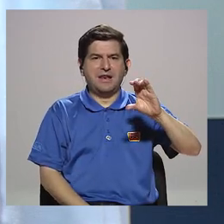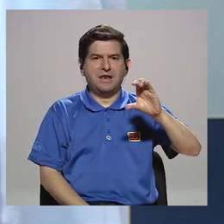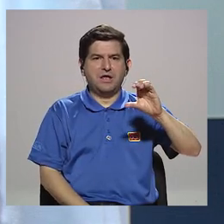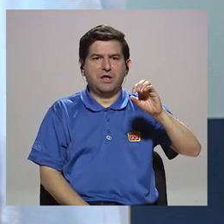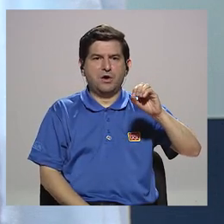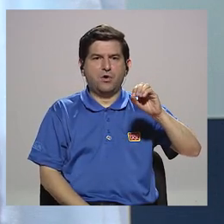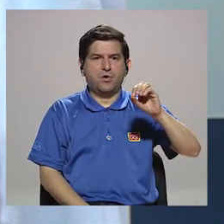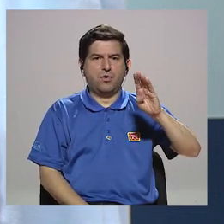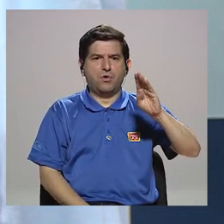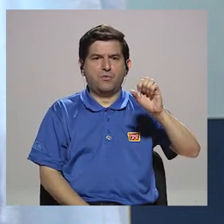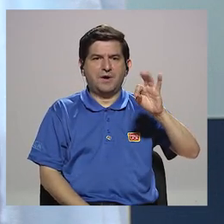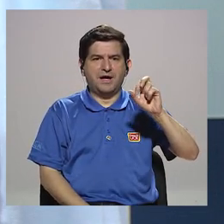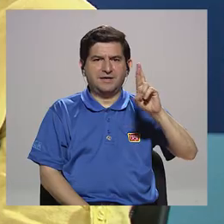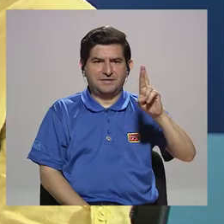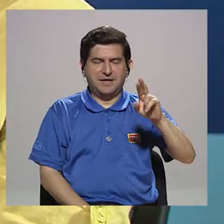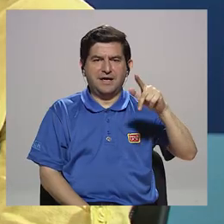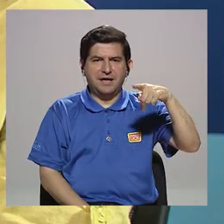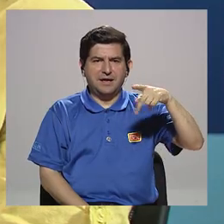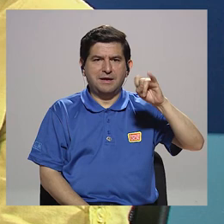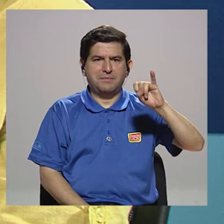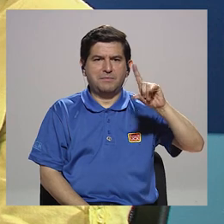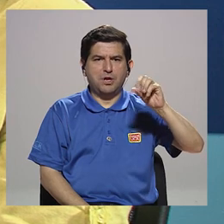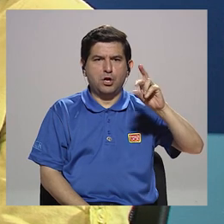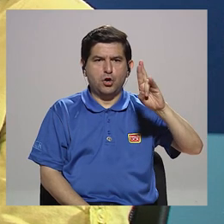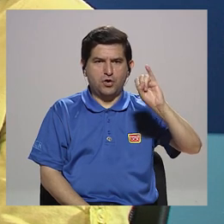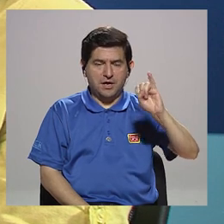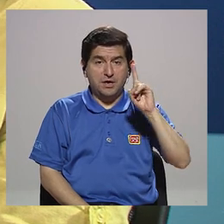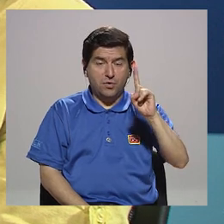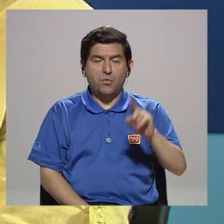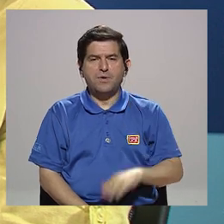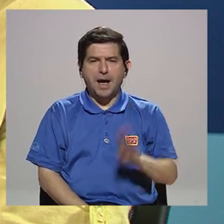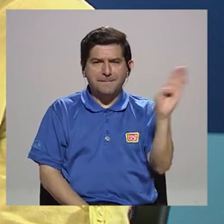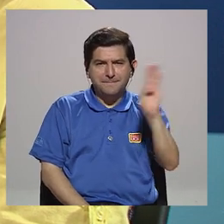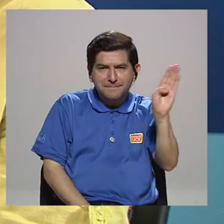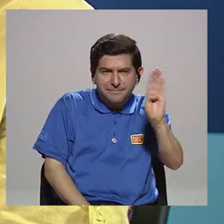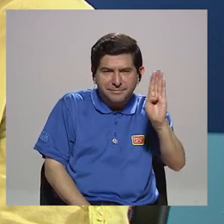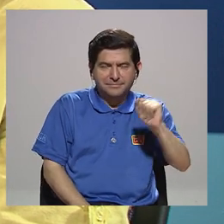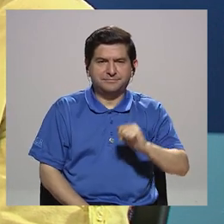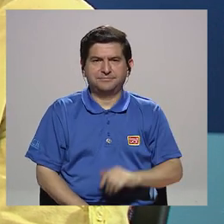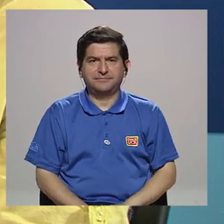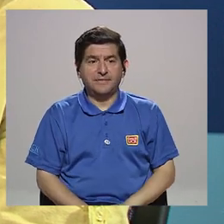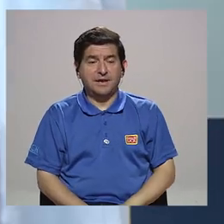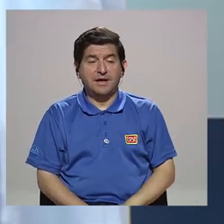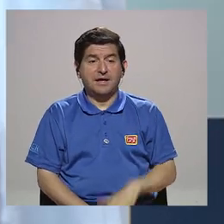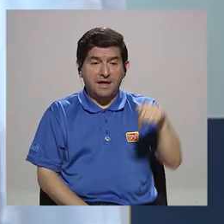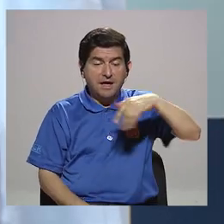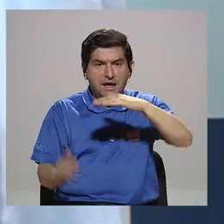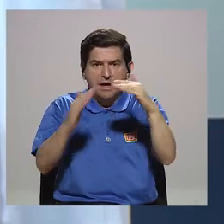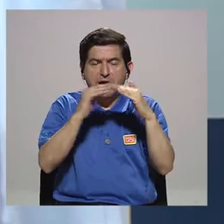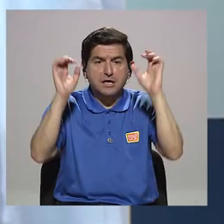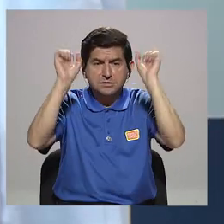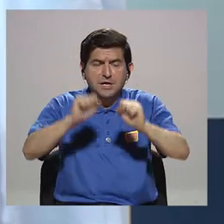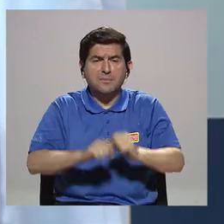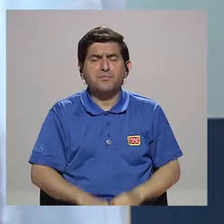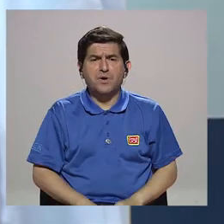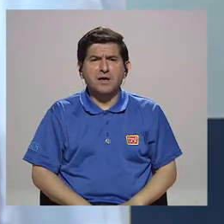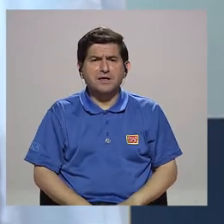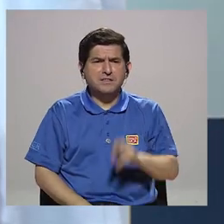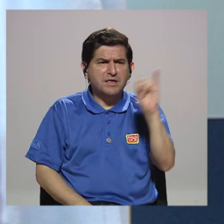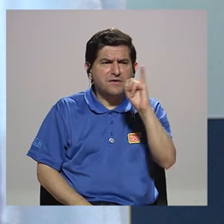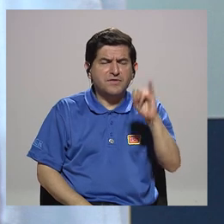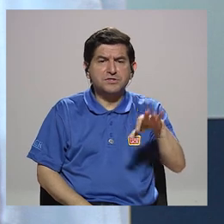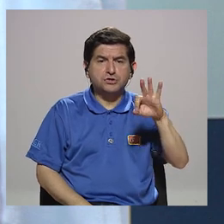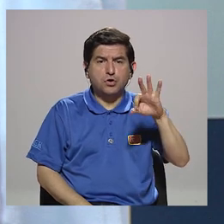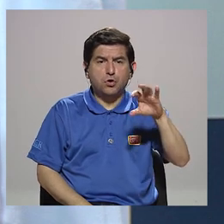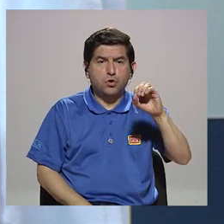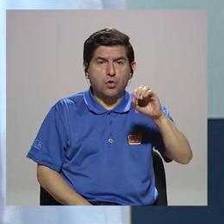Helicobacter pylori. El Helicobacter pylori es una bacteria que imagínense que en nuestra población puede estar infectado